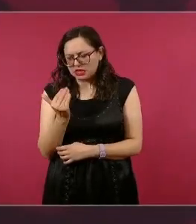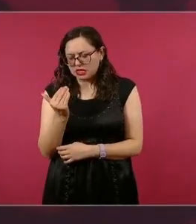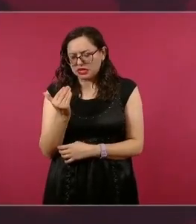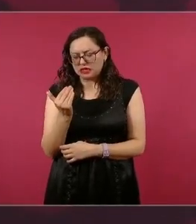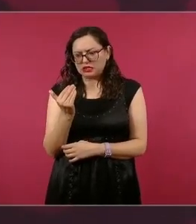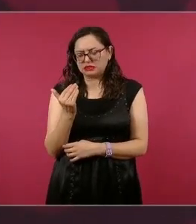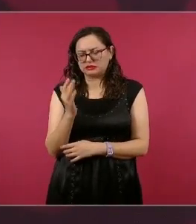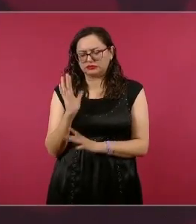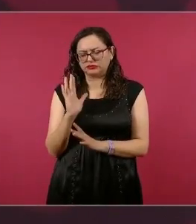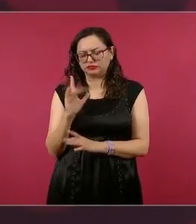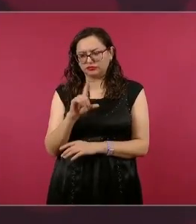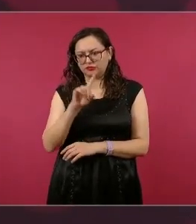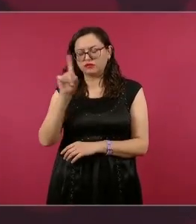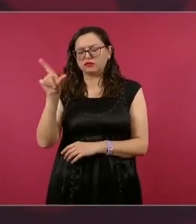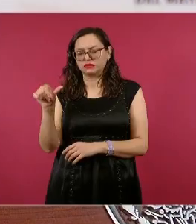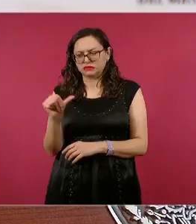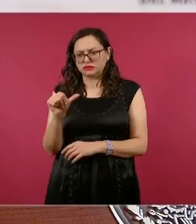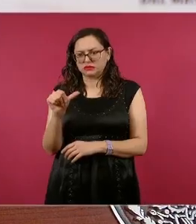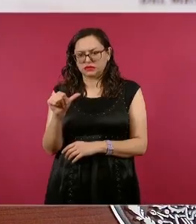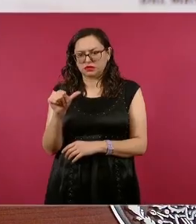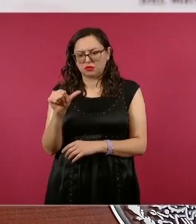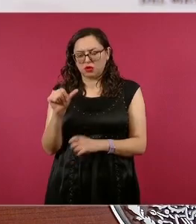pero cuando desperté